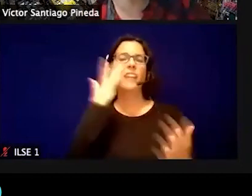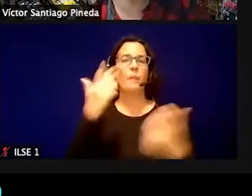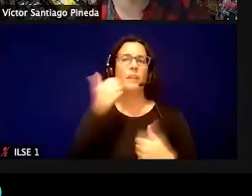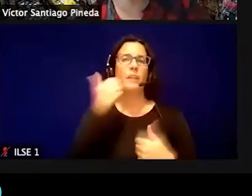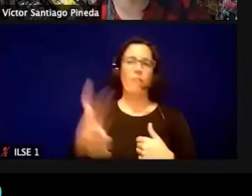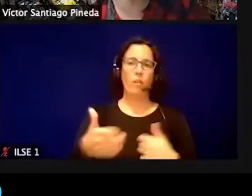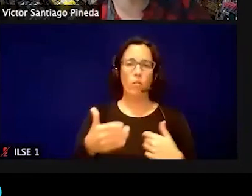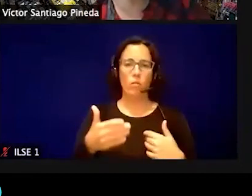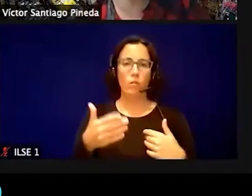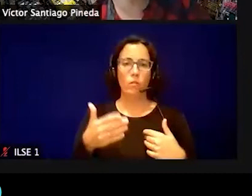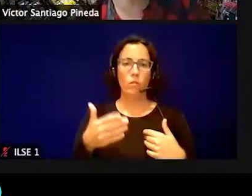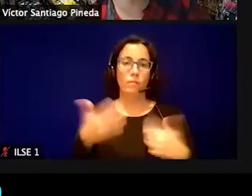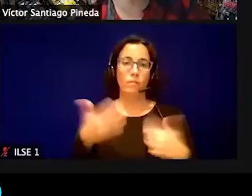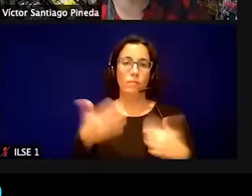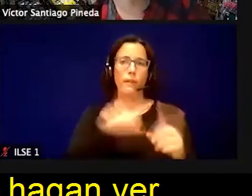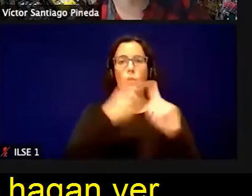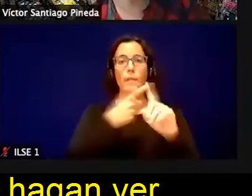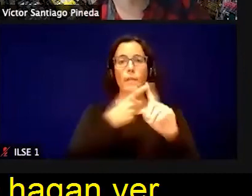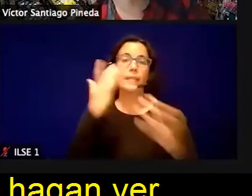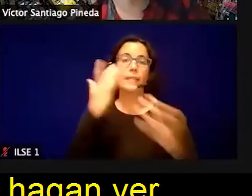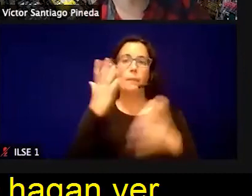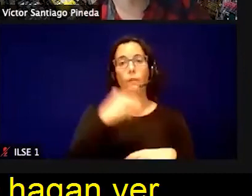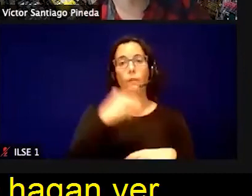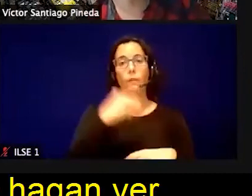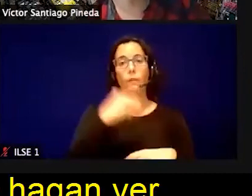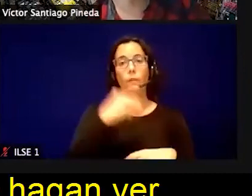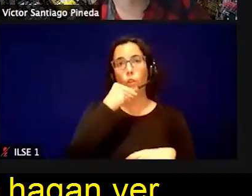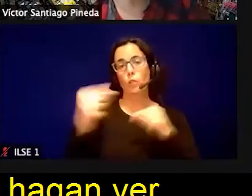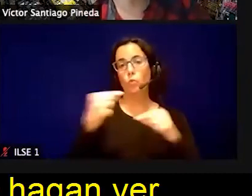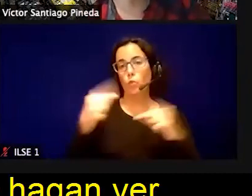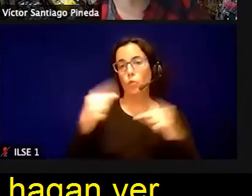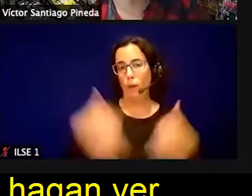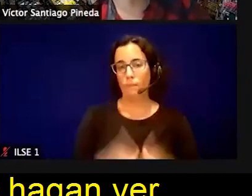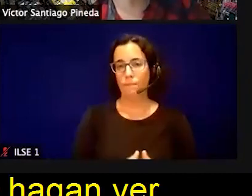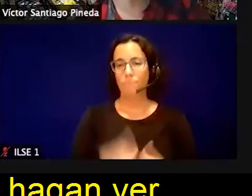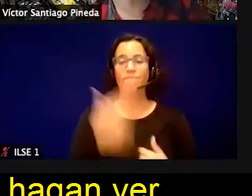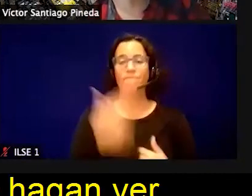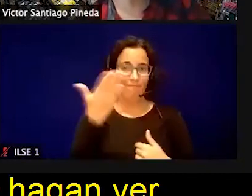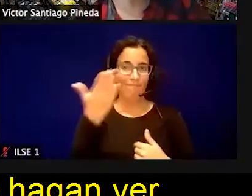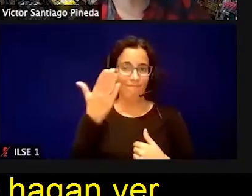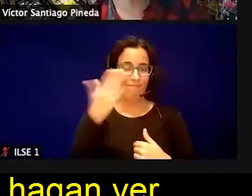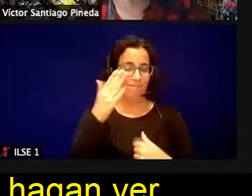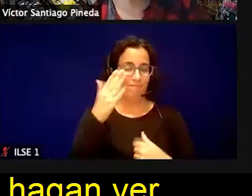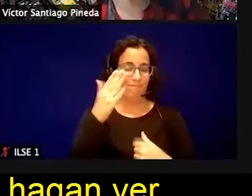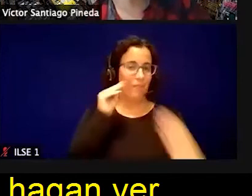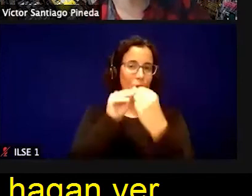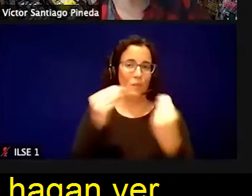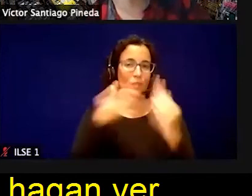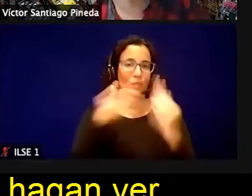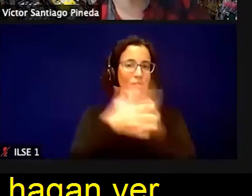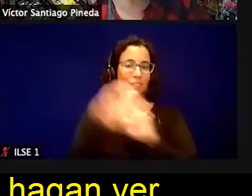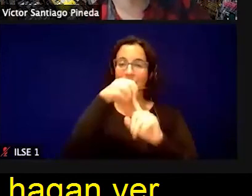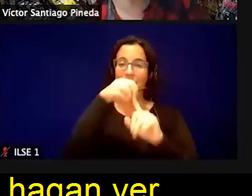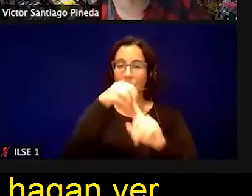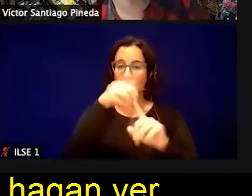estéticamente bello, pues no habrá discusiones. Eso es, totalmente de acuerdo. Yo creo que ahí está la clave en que consigamos buscar soluciones